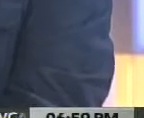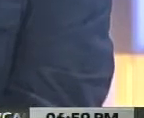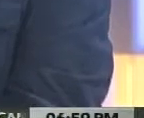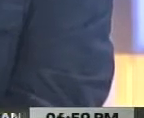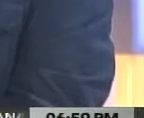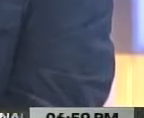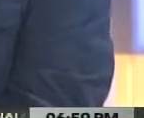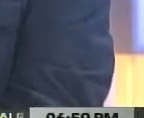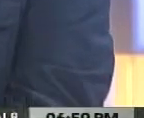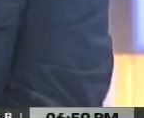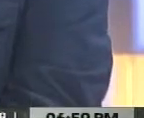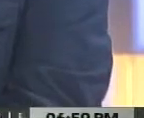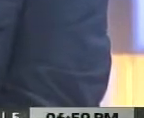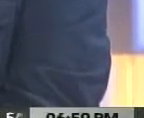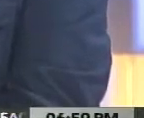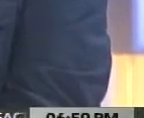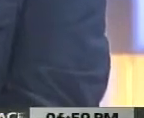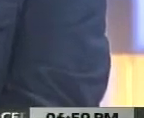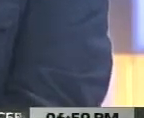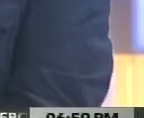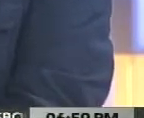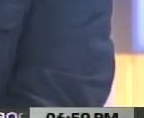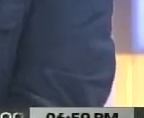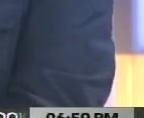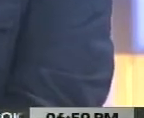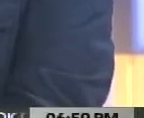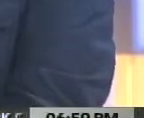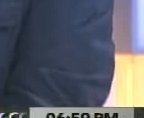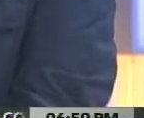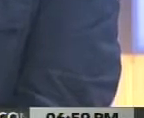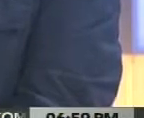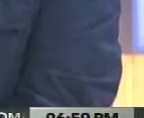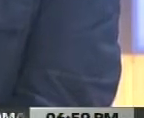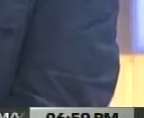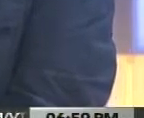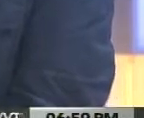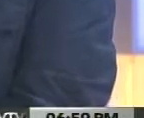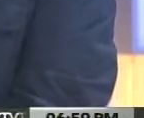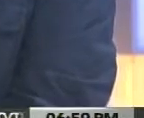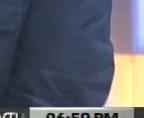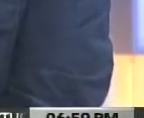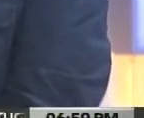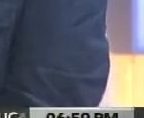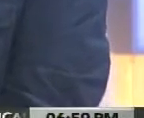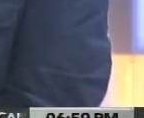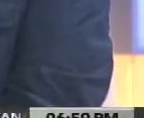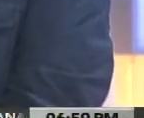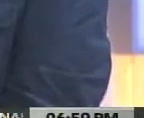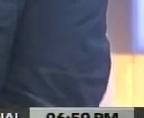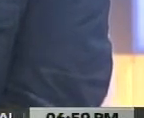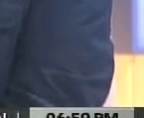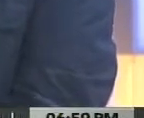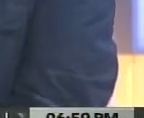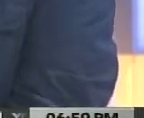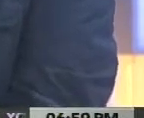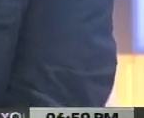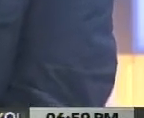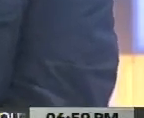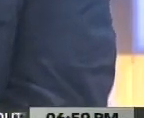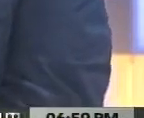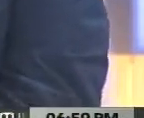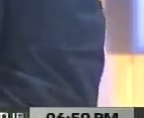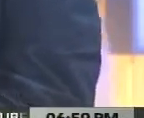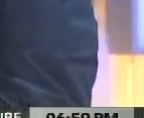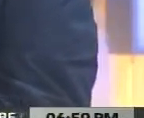del país a mentir sobre Venezuela y a engañar. Y además es una ley que, te lo digo, ha sido mercantilizada, ha sido escrito para beneficiar a